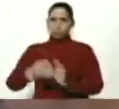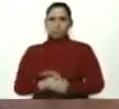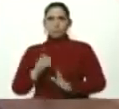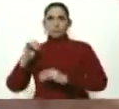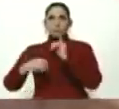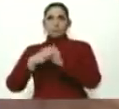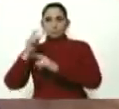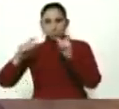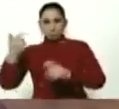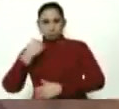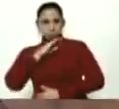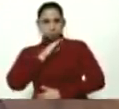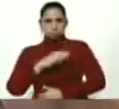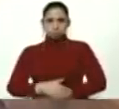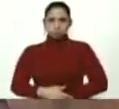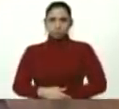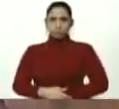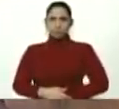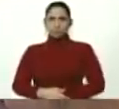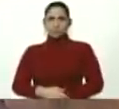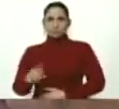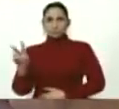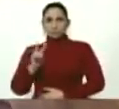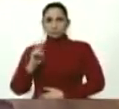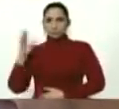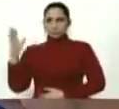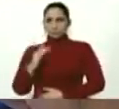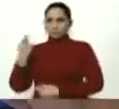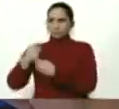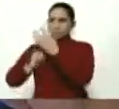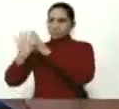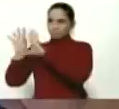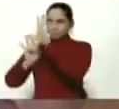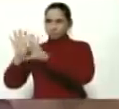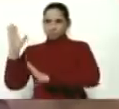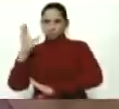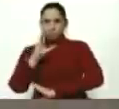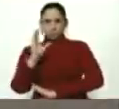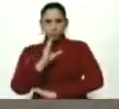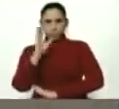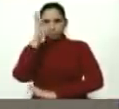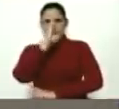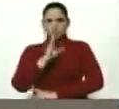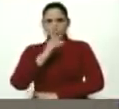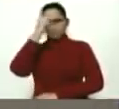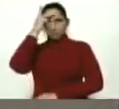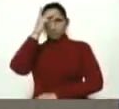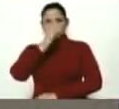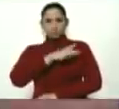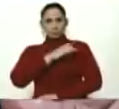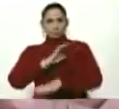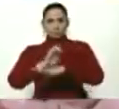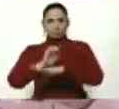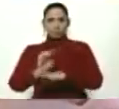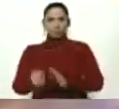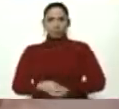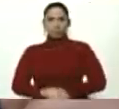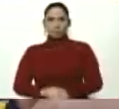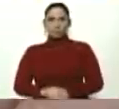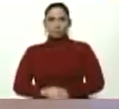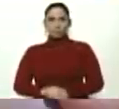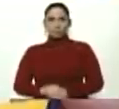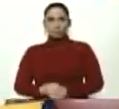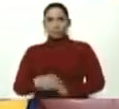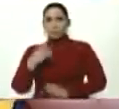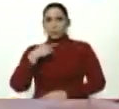internacionales, es decir, con nacionales que provienen de Colombia, de Brasil, de Perú, de Chile, de Ecuador. Y la curva